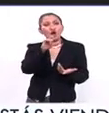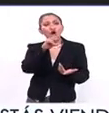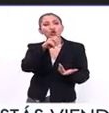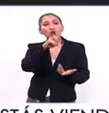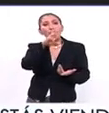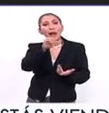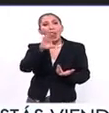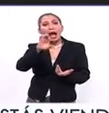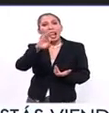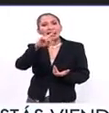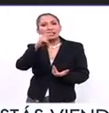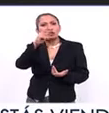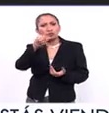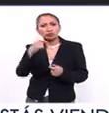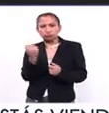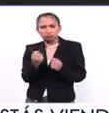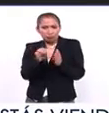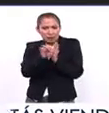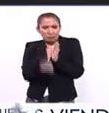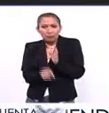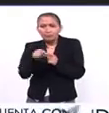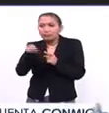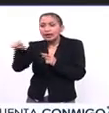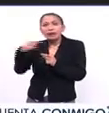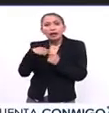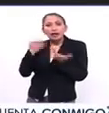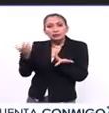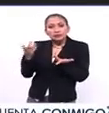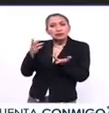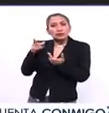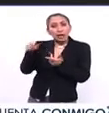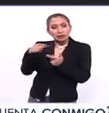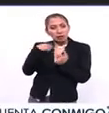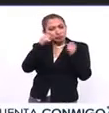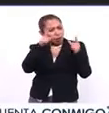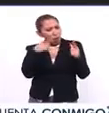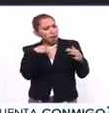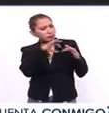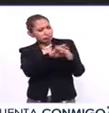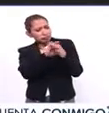otros muchísimos personajes que ella admiró y que la admiraron